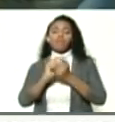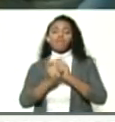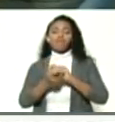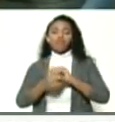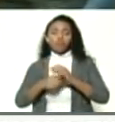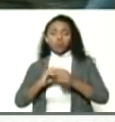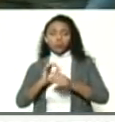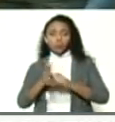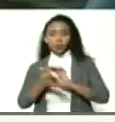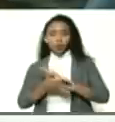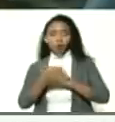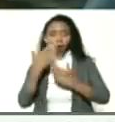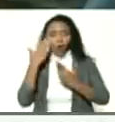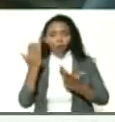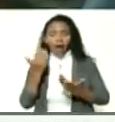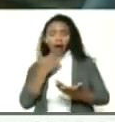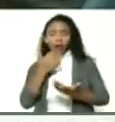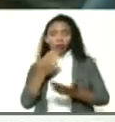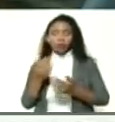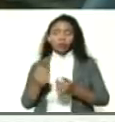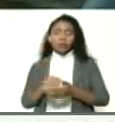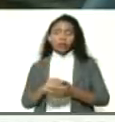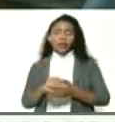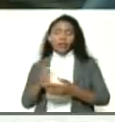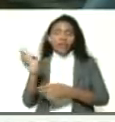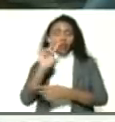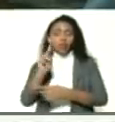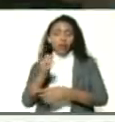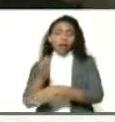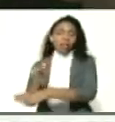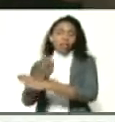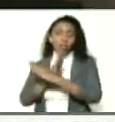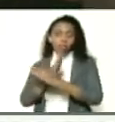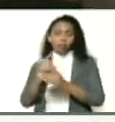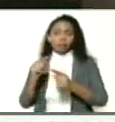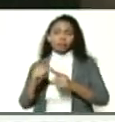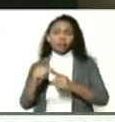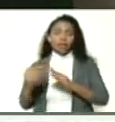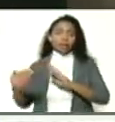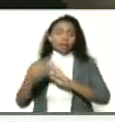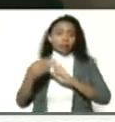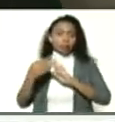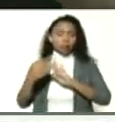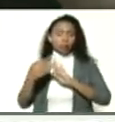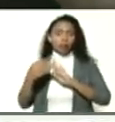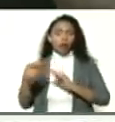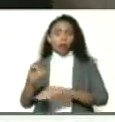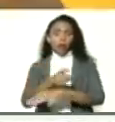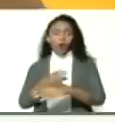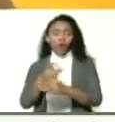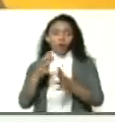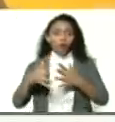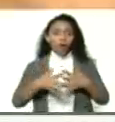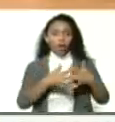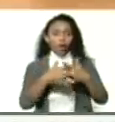pesar de estar bloqueada, a pesar de ser perseguida por el gobierno de los Estados